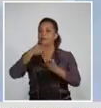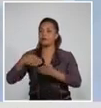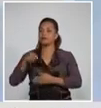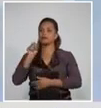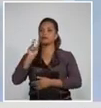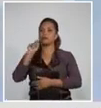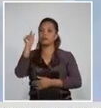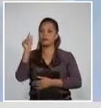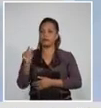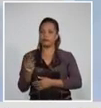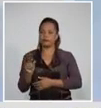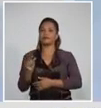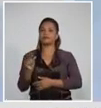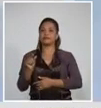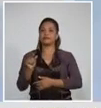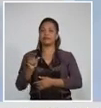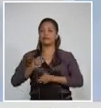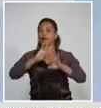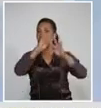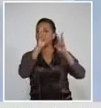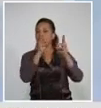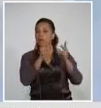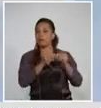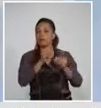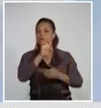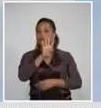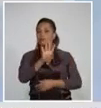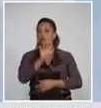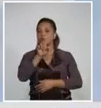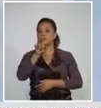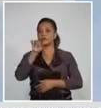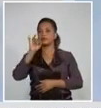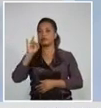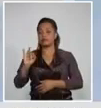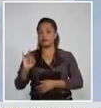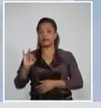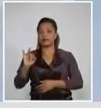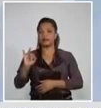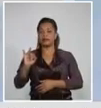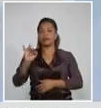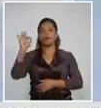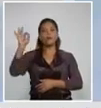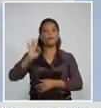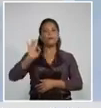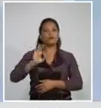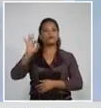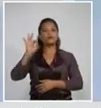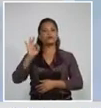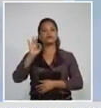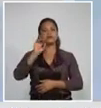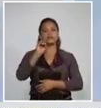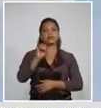personas que hacen un acumulado de 417 y una tasa de incidencia de